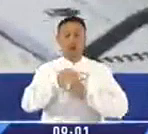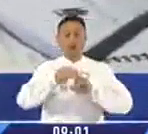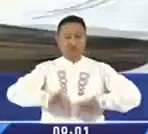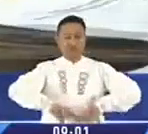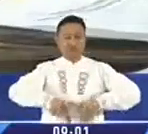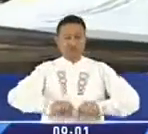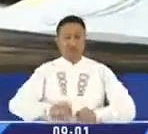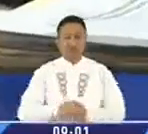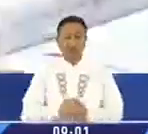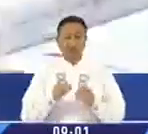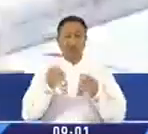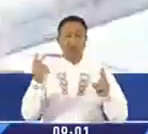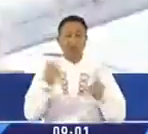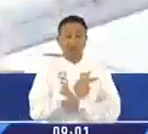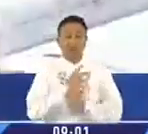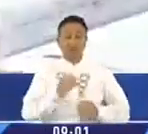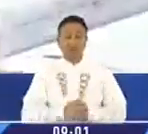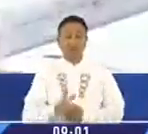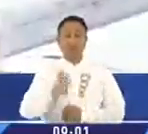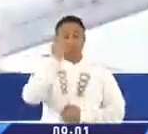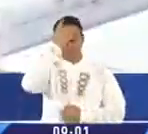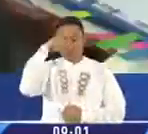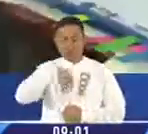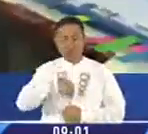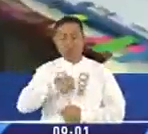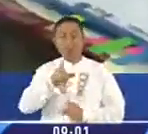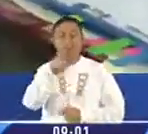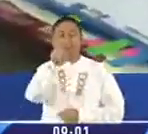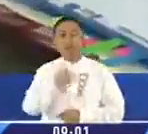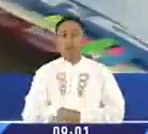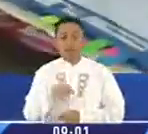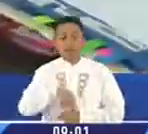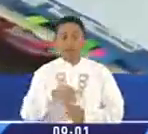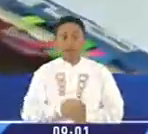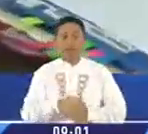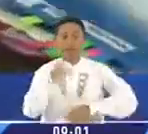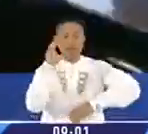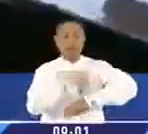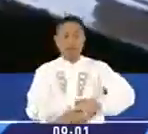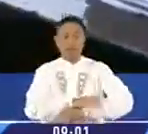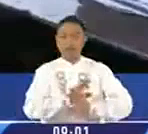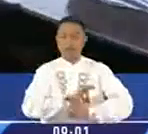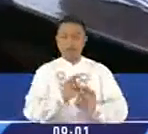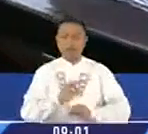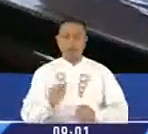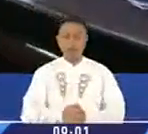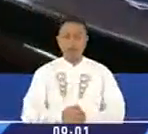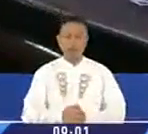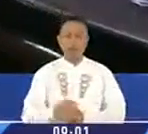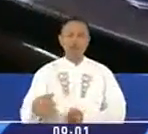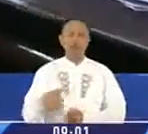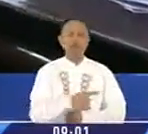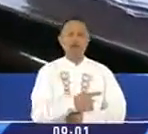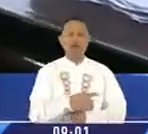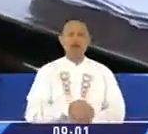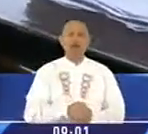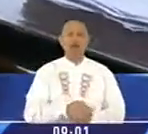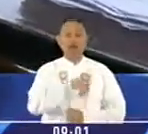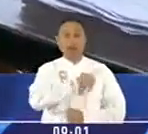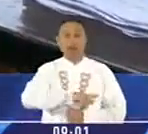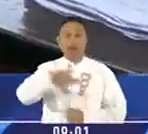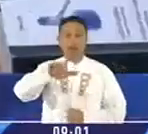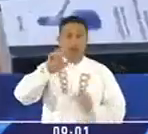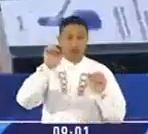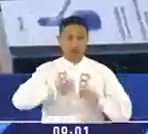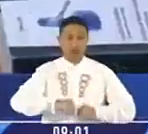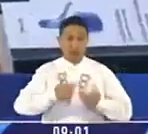y crimen organizado decidió que la persona deje de usar grillete electrónico y levantó la prohibición de salida del